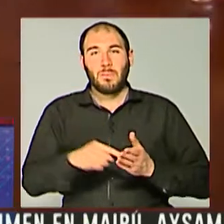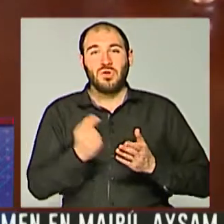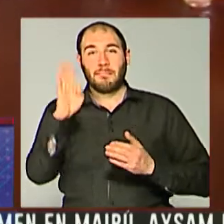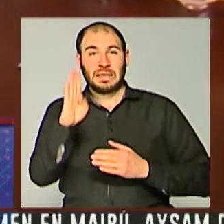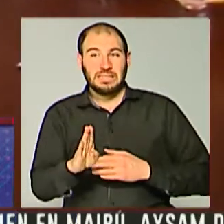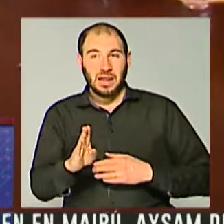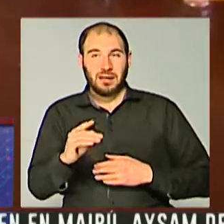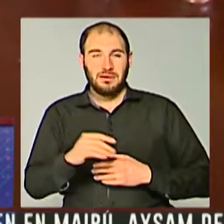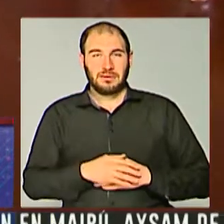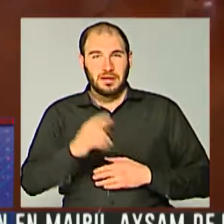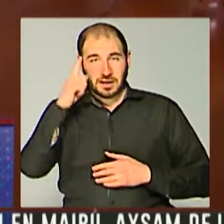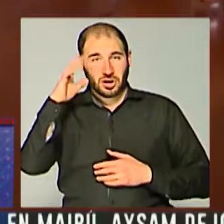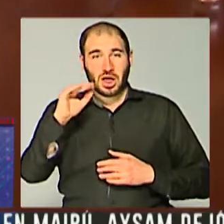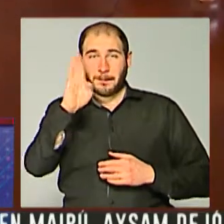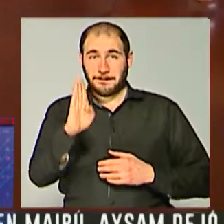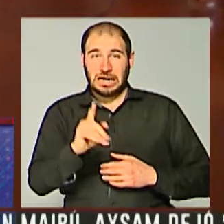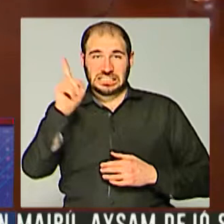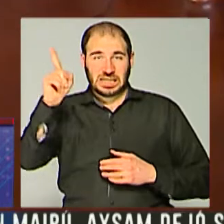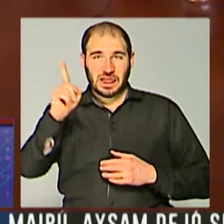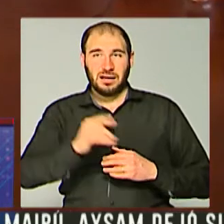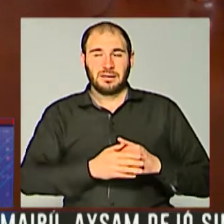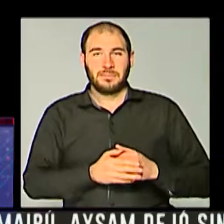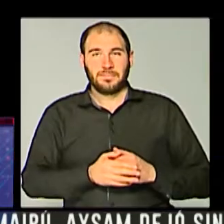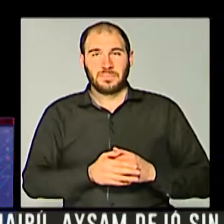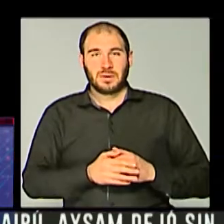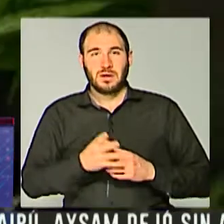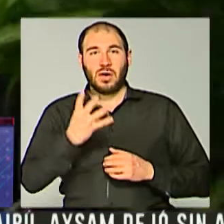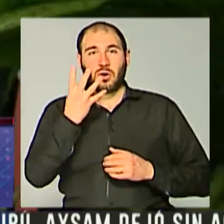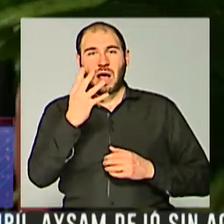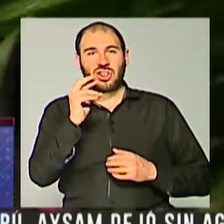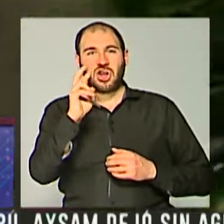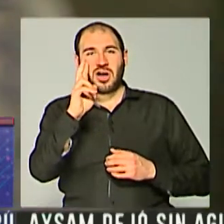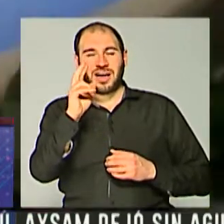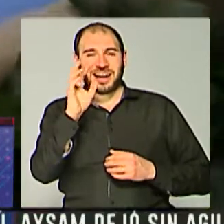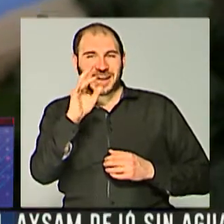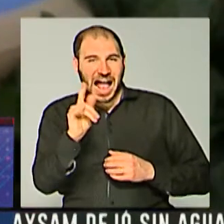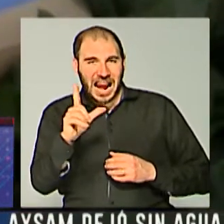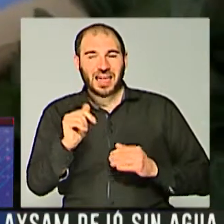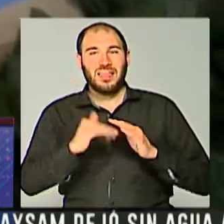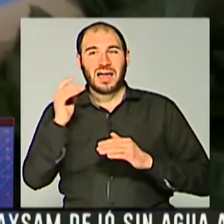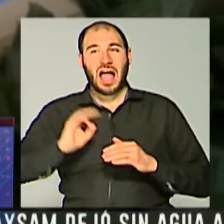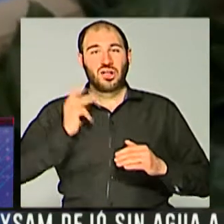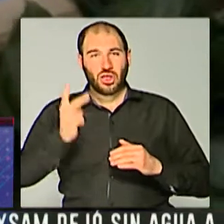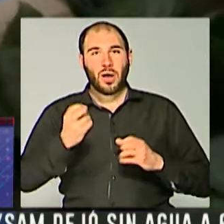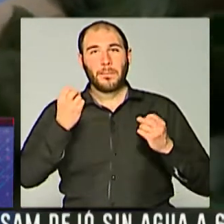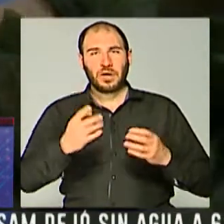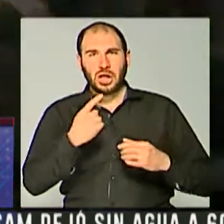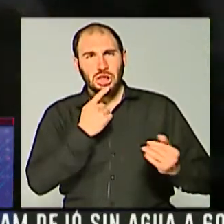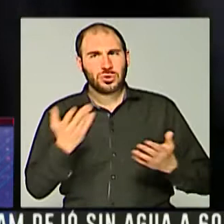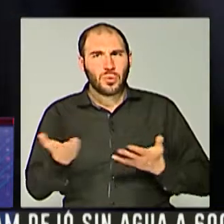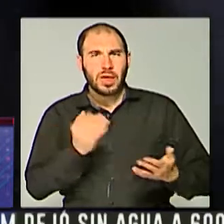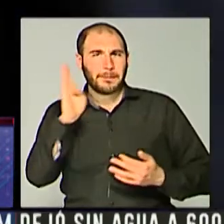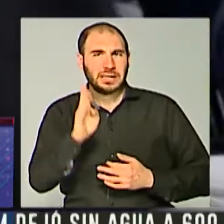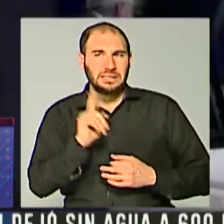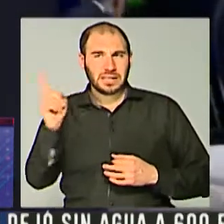hay que recordar que en brasil superó los 4 reales el dólar después de dos años producto de la incertidumbre que hay en